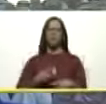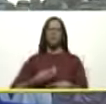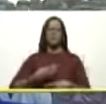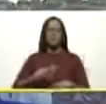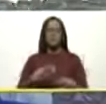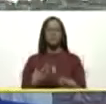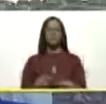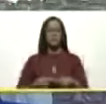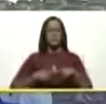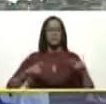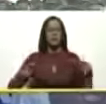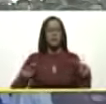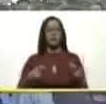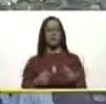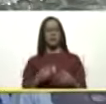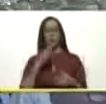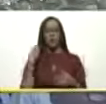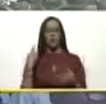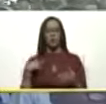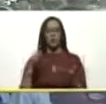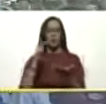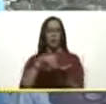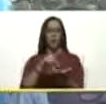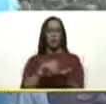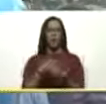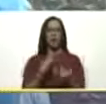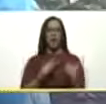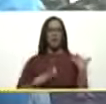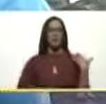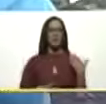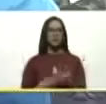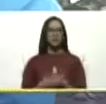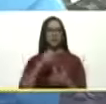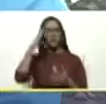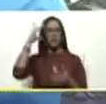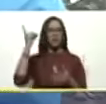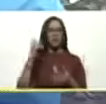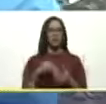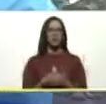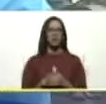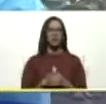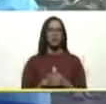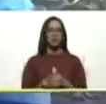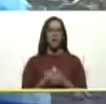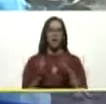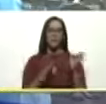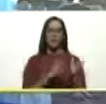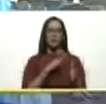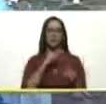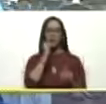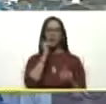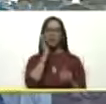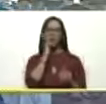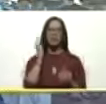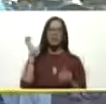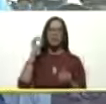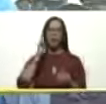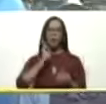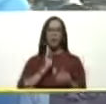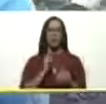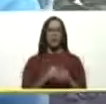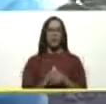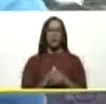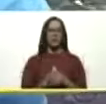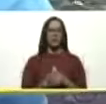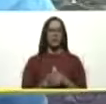orgullo tenerlos acá. A la vicepresidenta Delcy Rodríguez, aparte de nuestra madrina del Estado Bolívar.